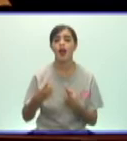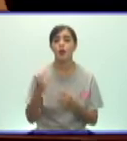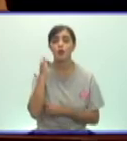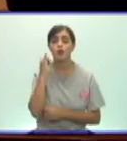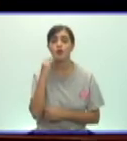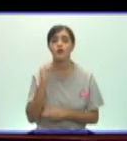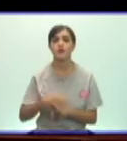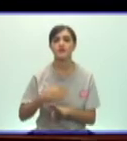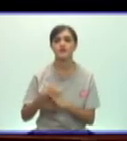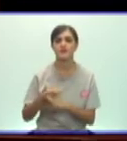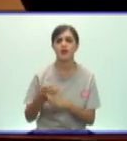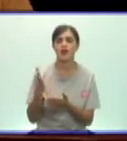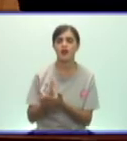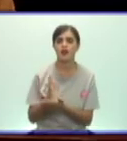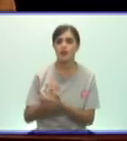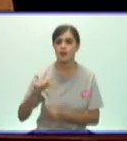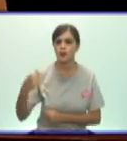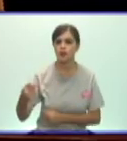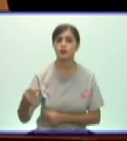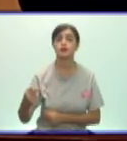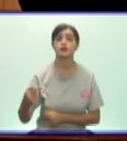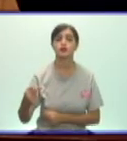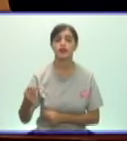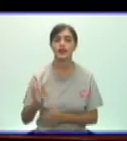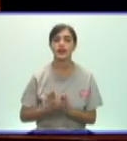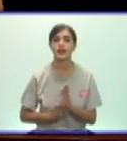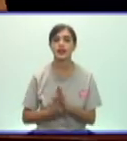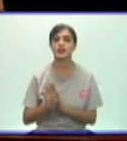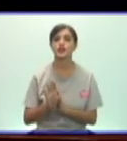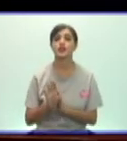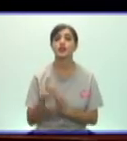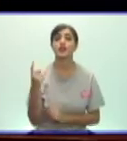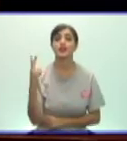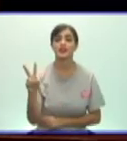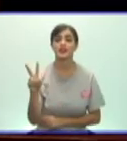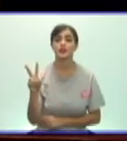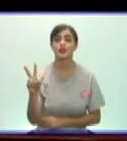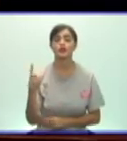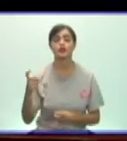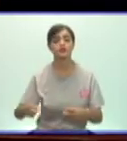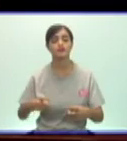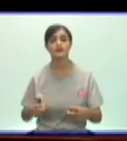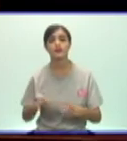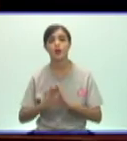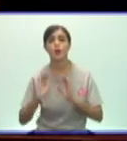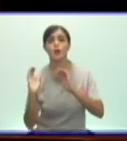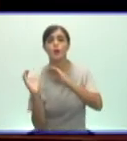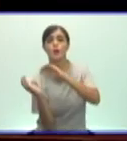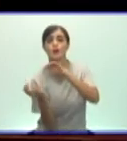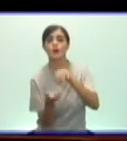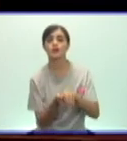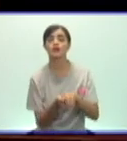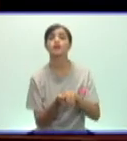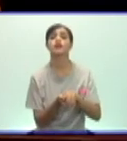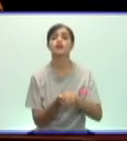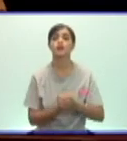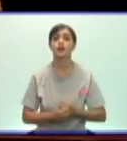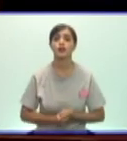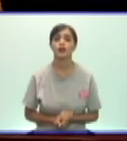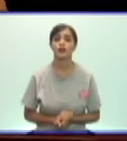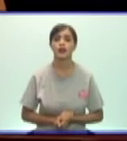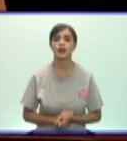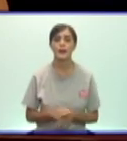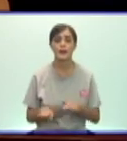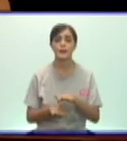que ejemplifiquen en esencia el desarrollo de la Segunda Guerra Mundial. Vamos a estar proyectándolo acá, que le va a servir incluso a ustedes para